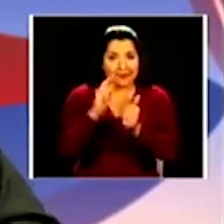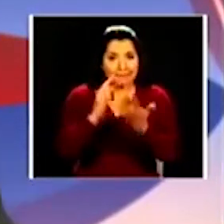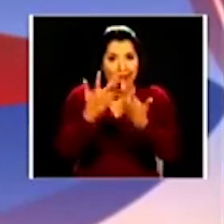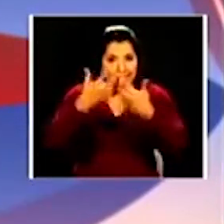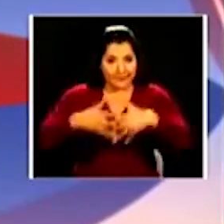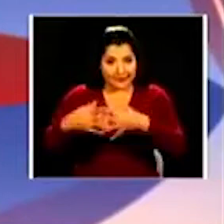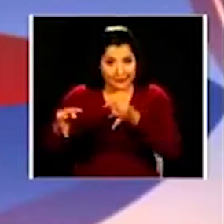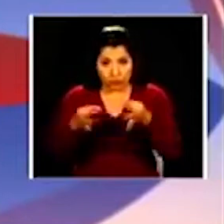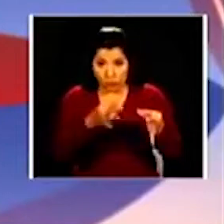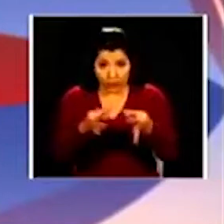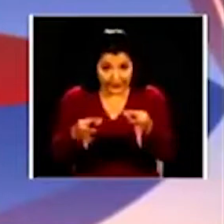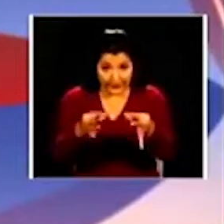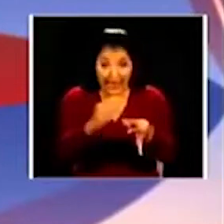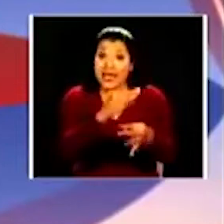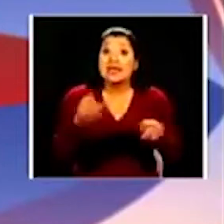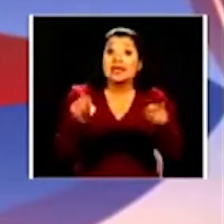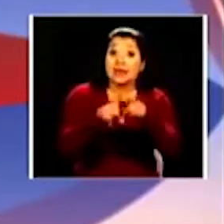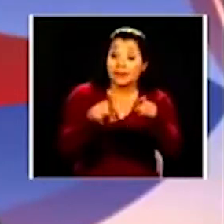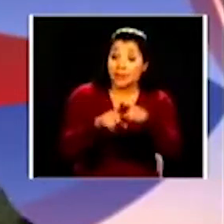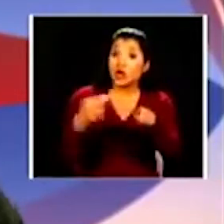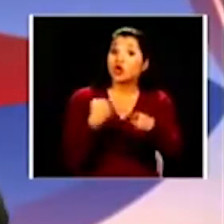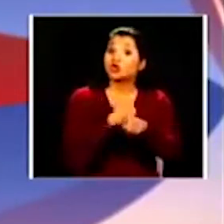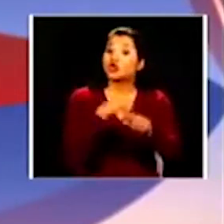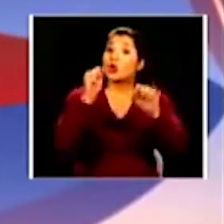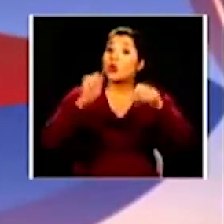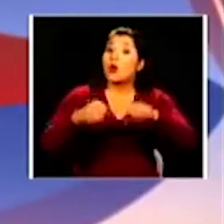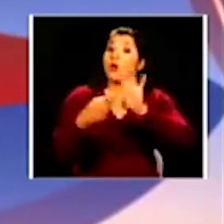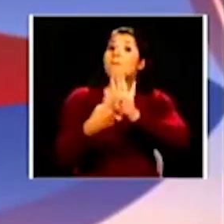allá. Incluso vamos a presentar un proyecto